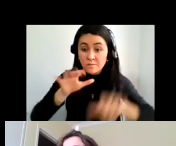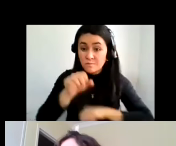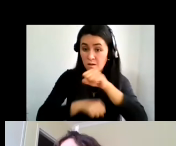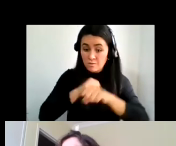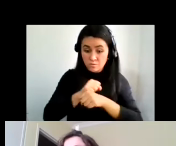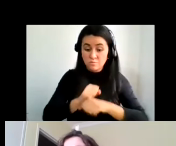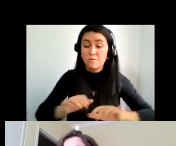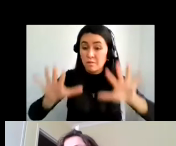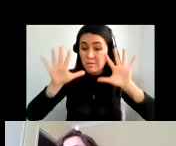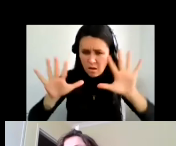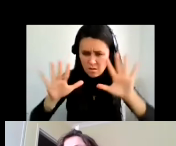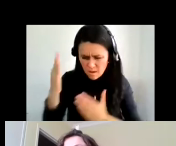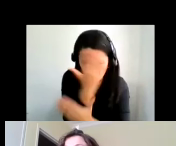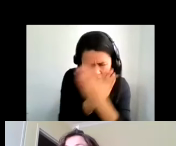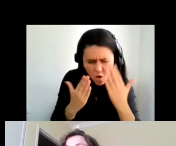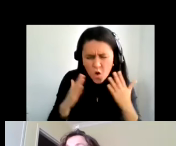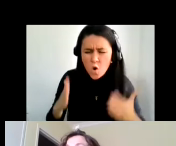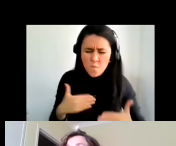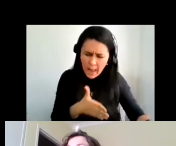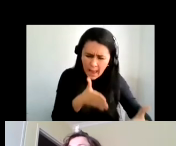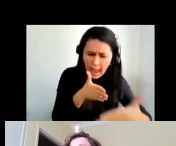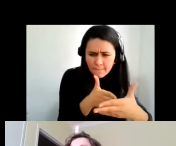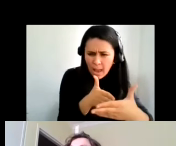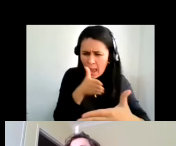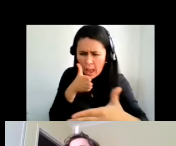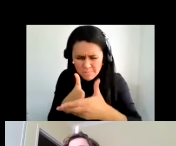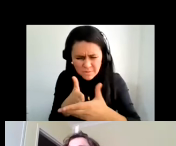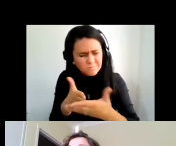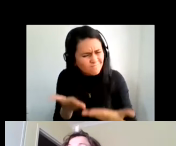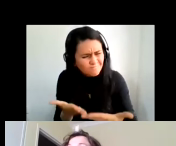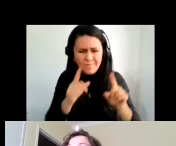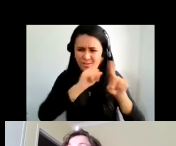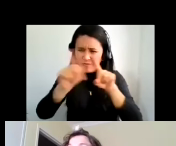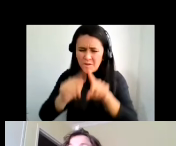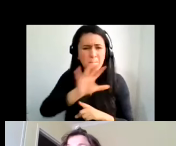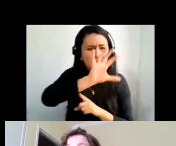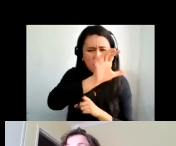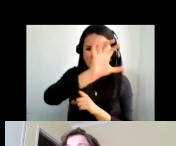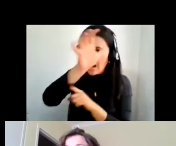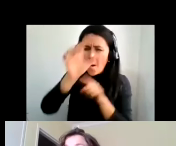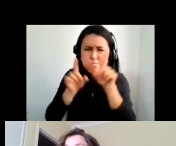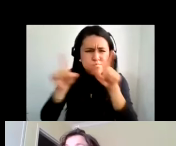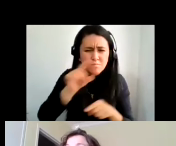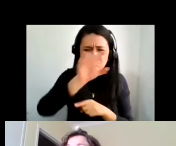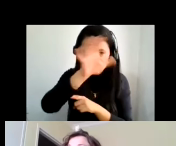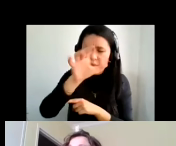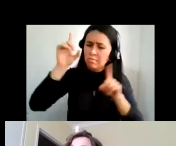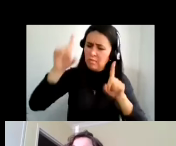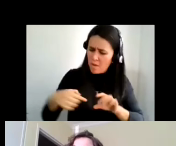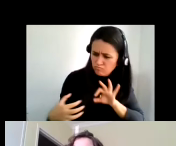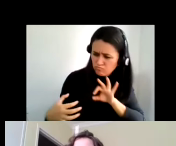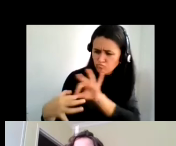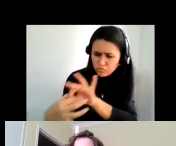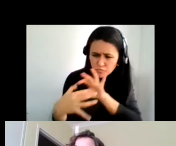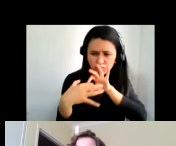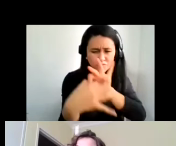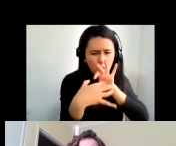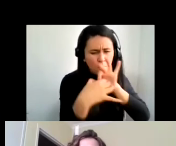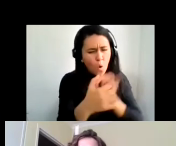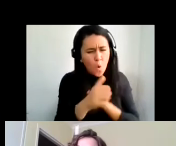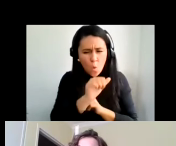de análisis collaboration de barreras with al acceso regional en offices. distintos We países y todo feel esto en coordinación con inspired oficinas learning from the regionales. work that is Nos hemos visto